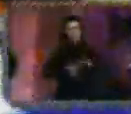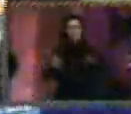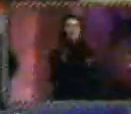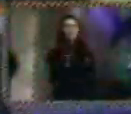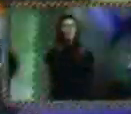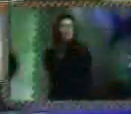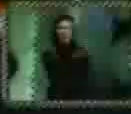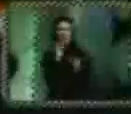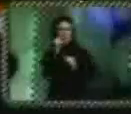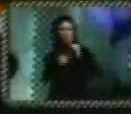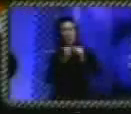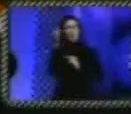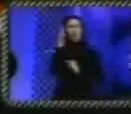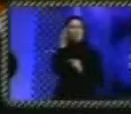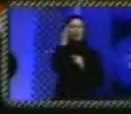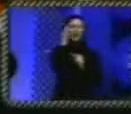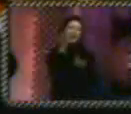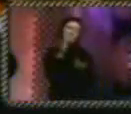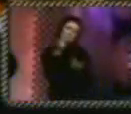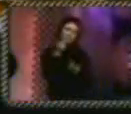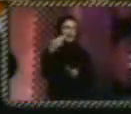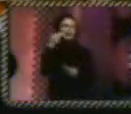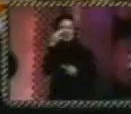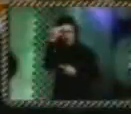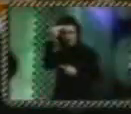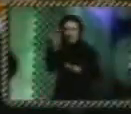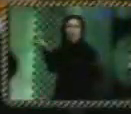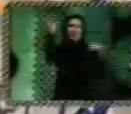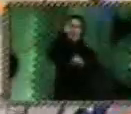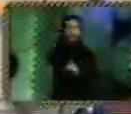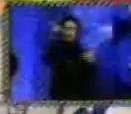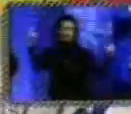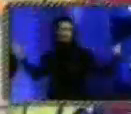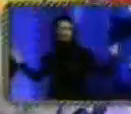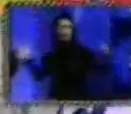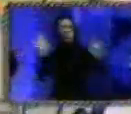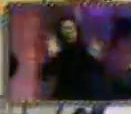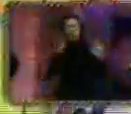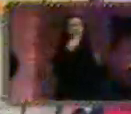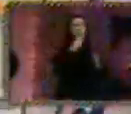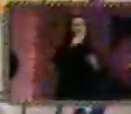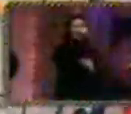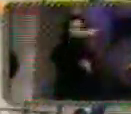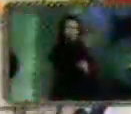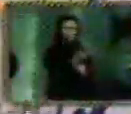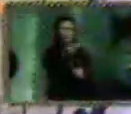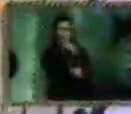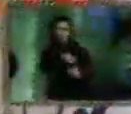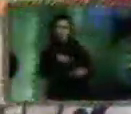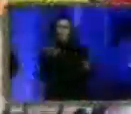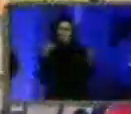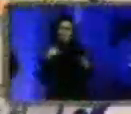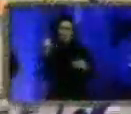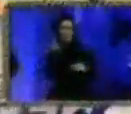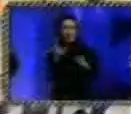hago un hueco, me iré ganando el respeto. Aunque no sea de La Palma, yo también soy un murguero. Pues me